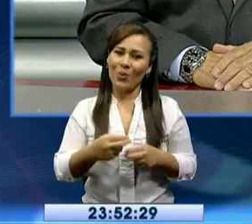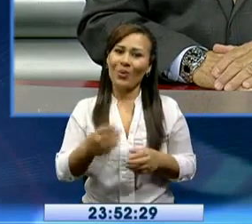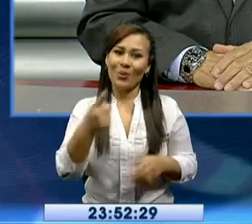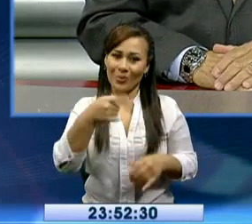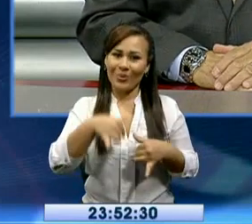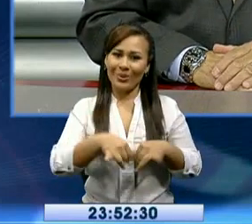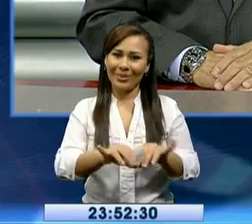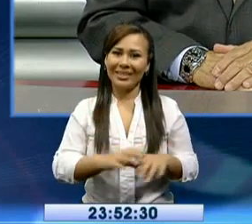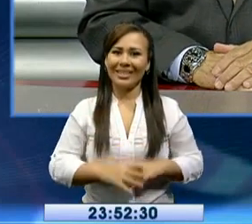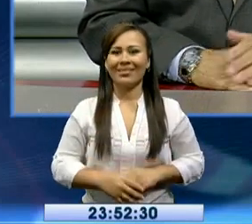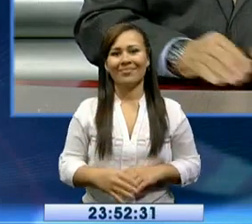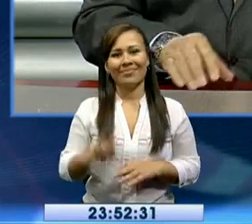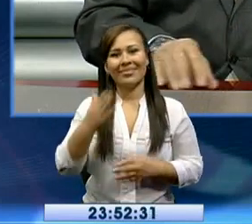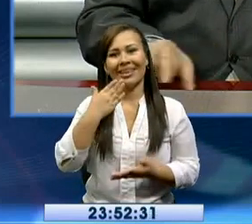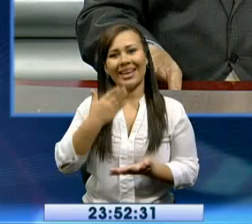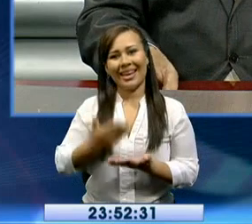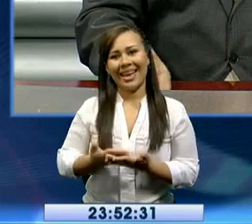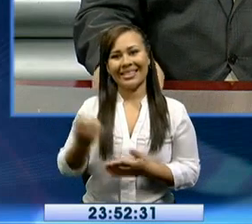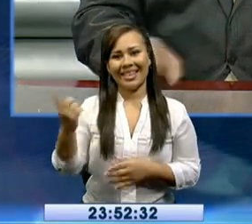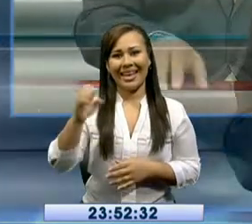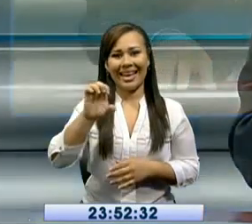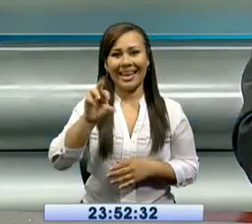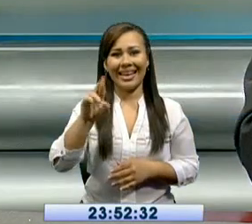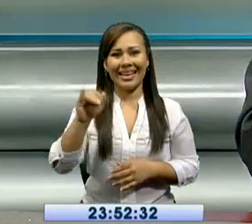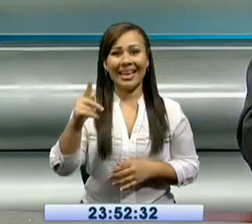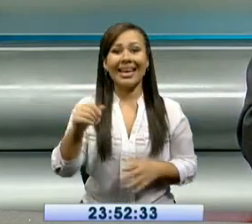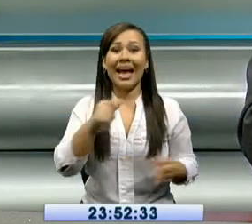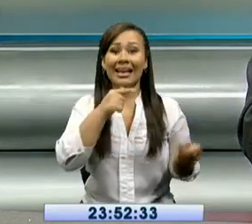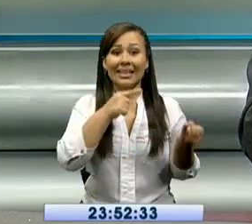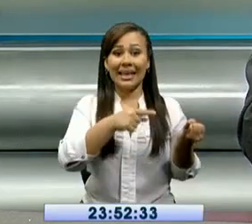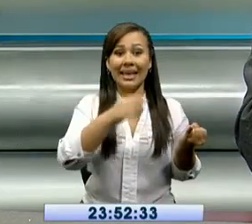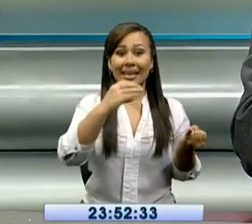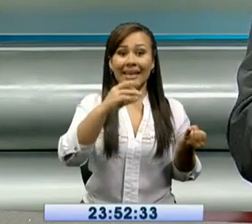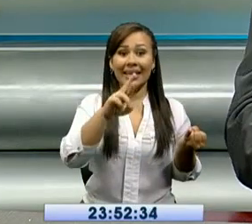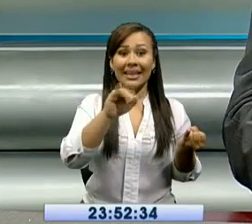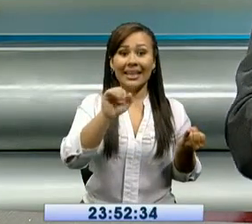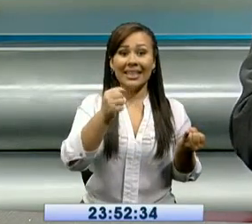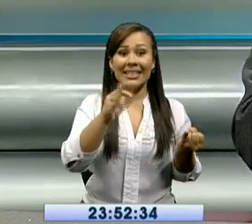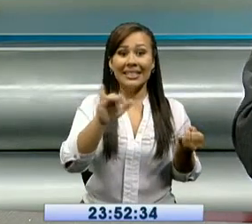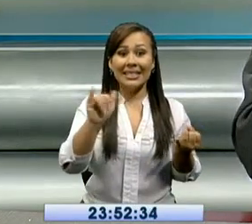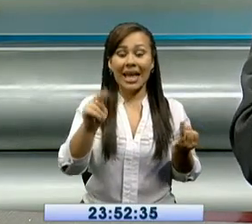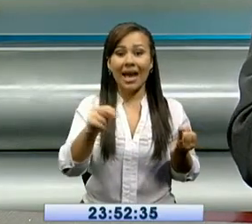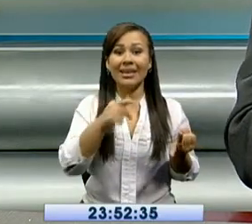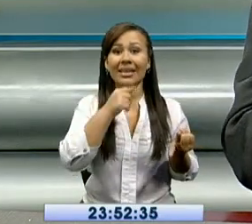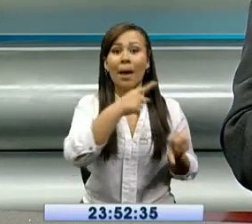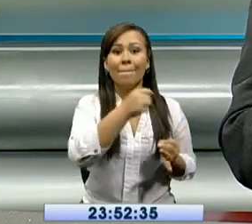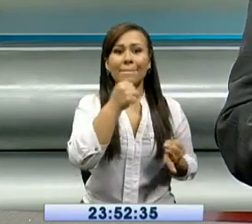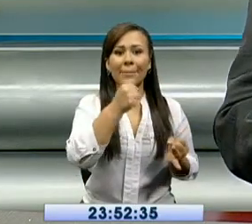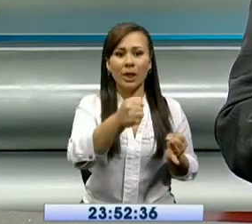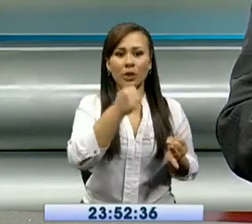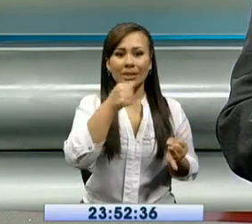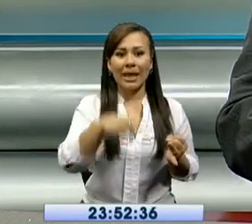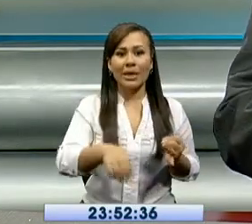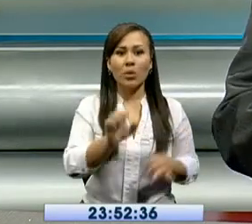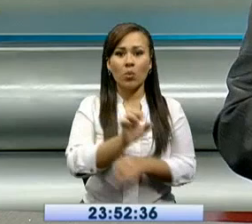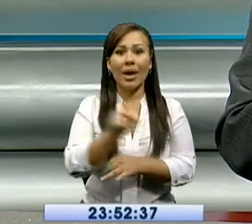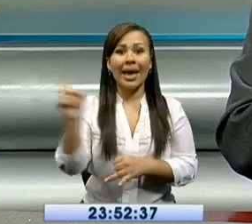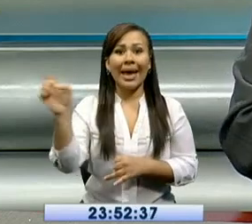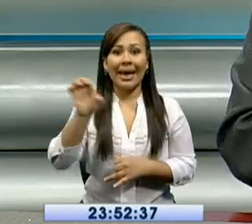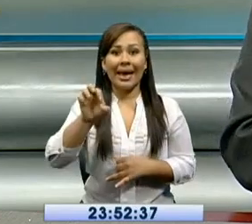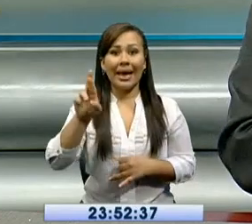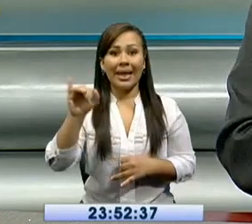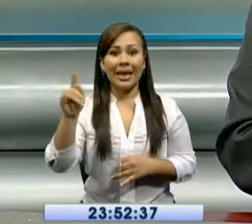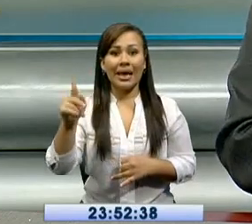en estudios. Gracias, gracias, Erika. Bueno, Cristian Mendoza y Erika Gavilanes. Cristian, periodista ecuatoriano, Erika también, y Cristian,